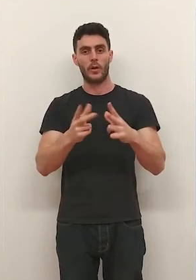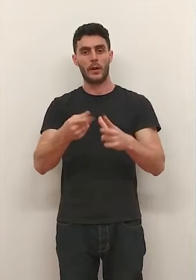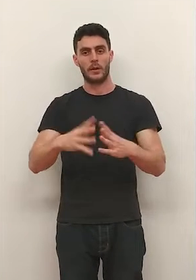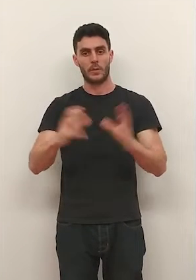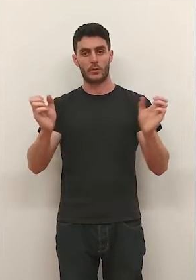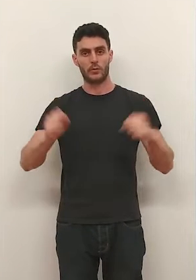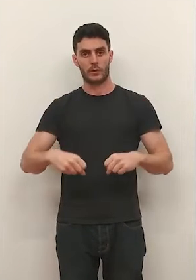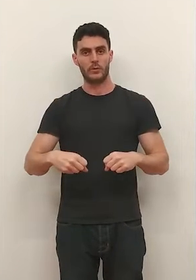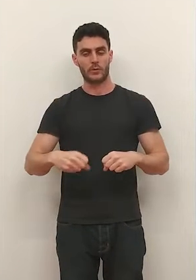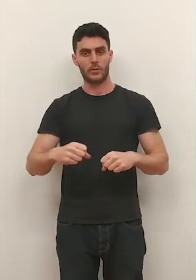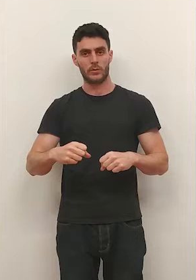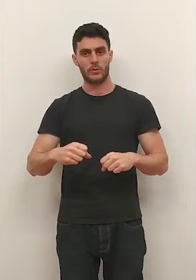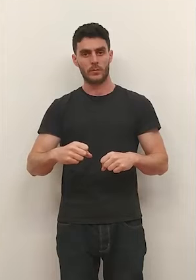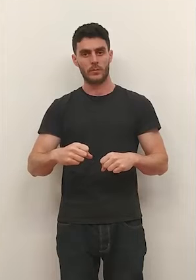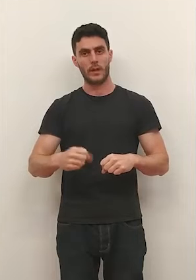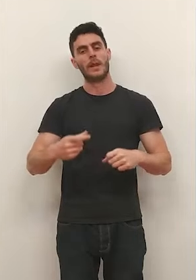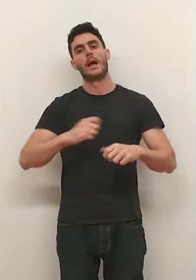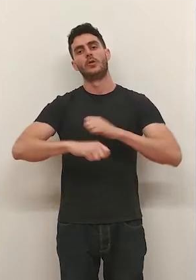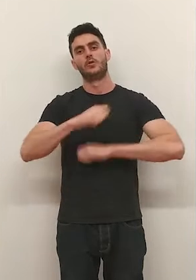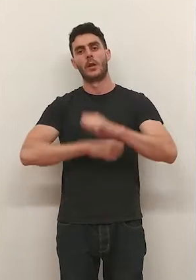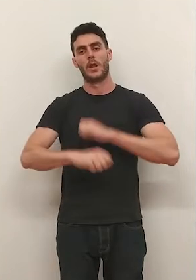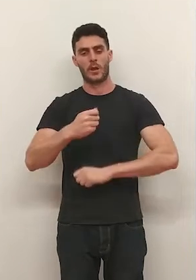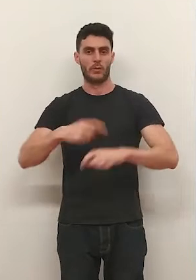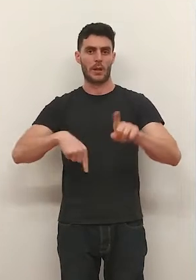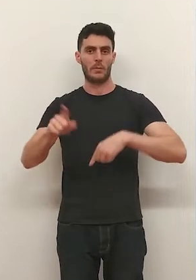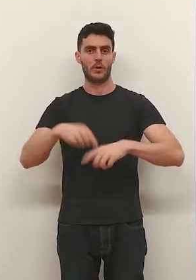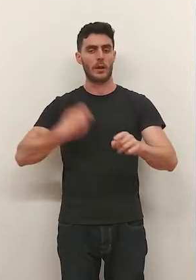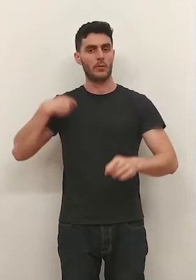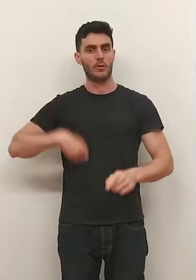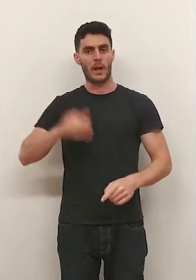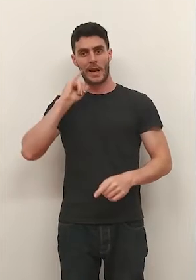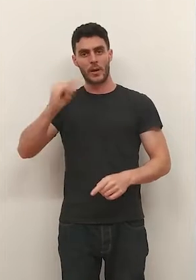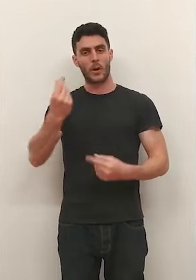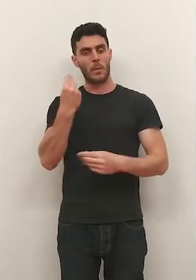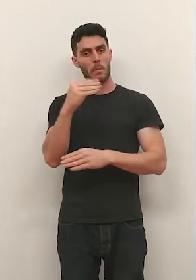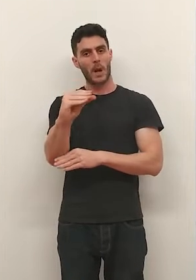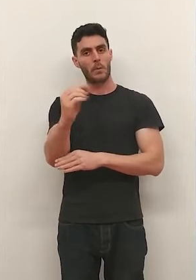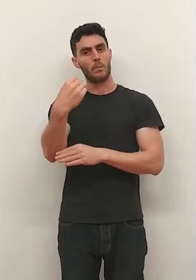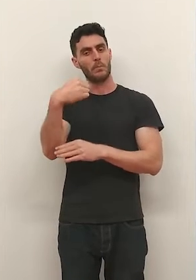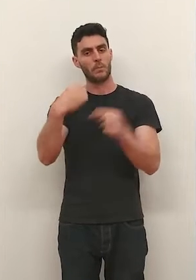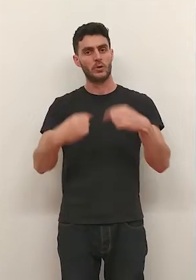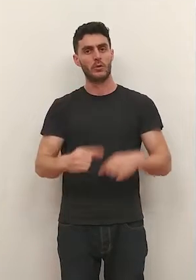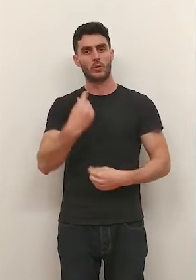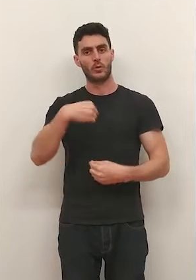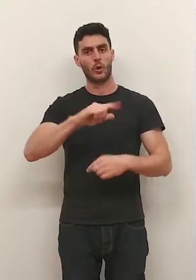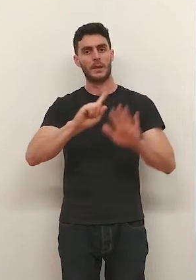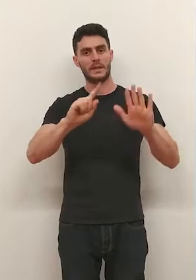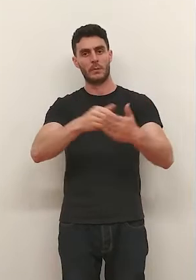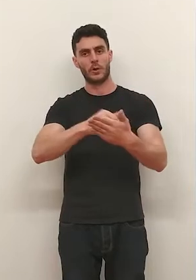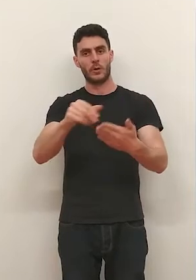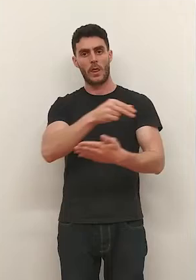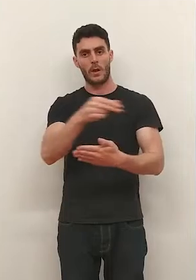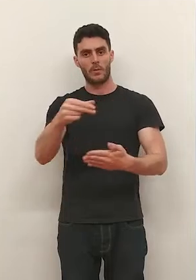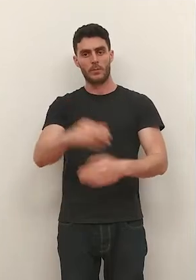en consenso con ATRADIS, la Asociación de Transportistas Discrecionales de La Rioja, va a contar con un presupuesto de 1,6 millones de